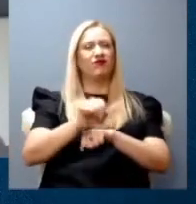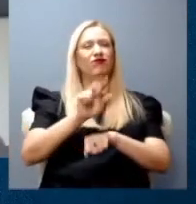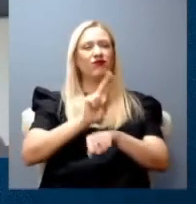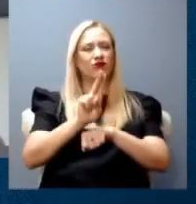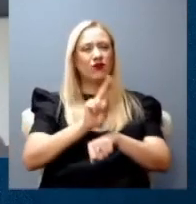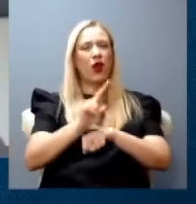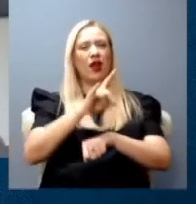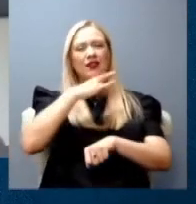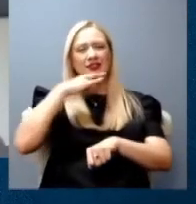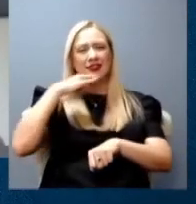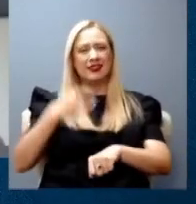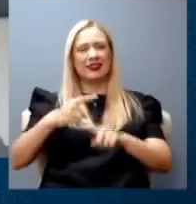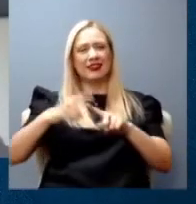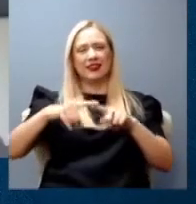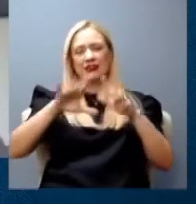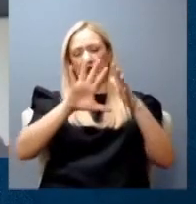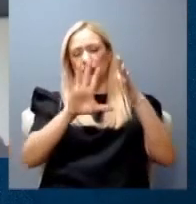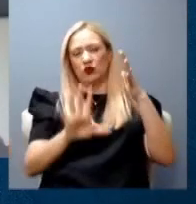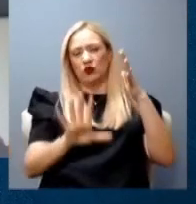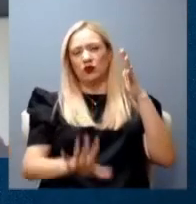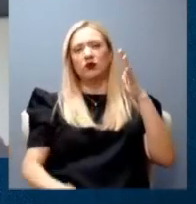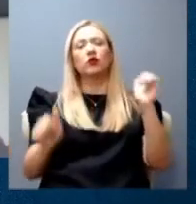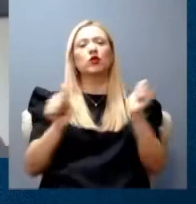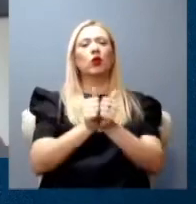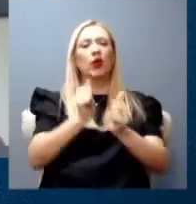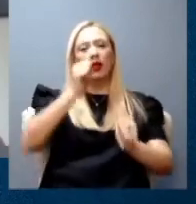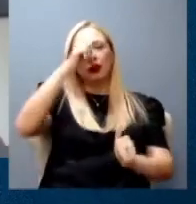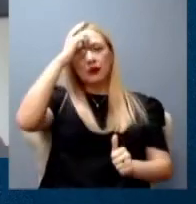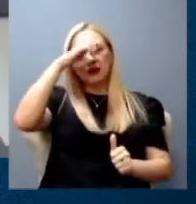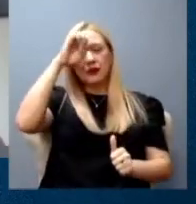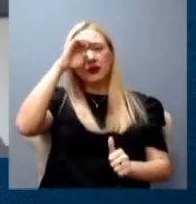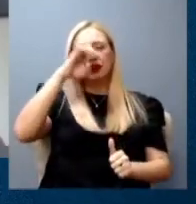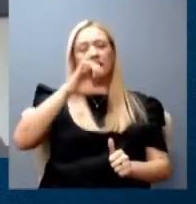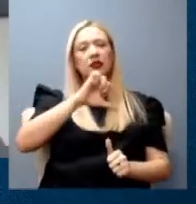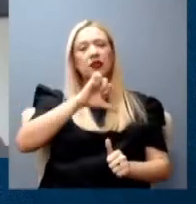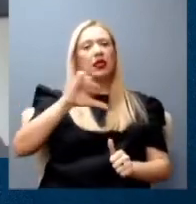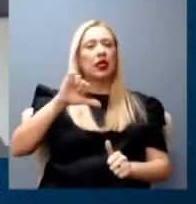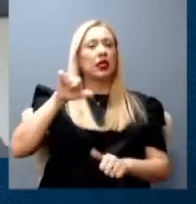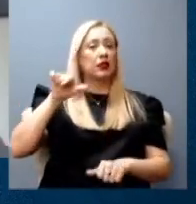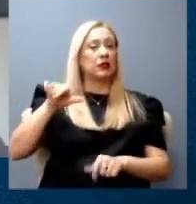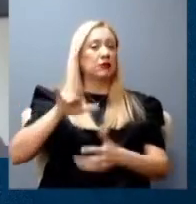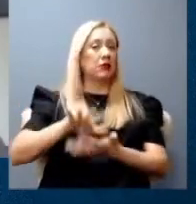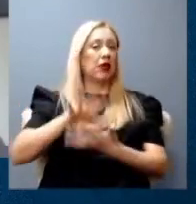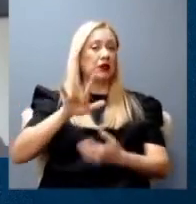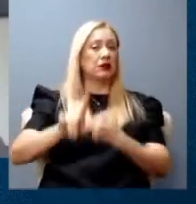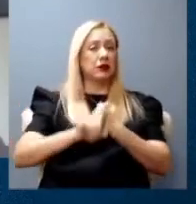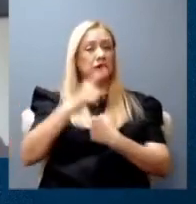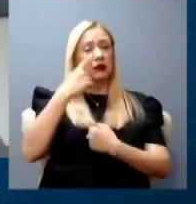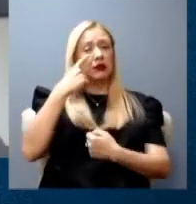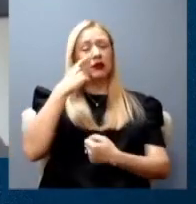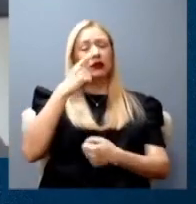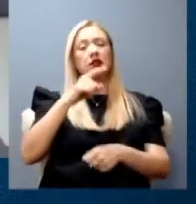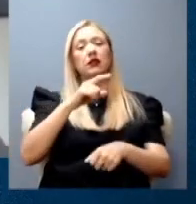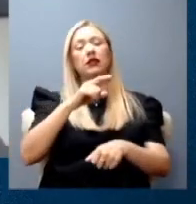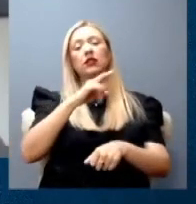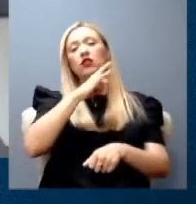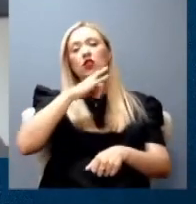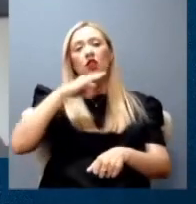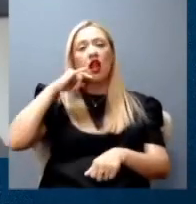exactamente se deriva un poco de las experiencias especialmente de Chile y Argentina. Es decir, el concepto surge cuando